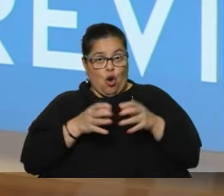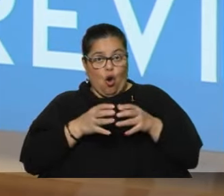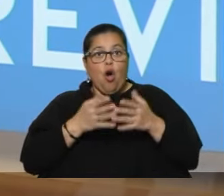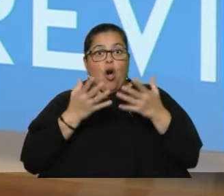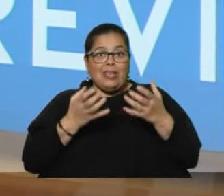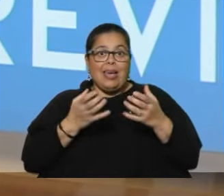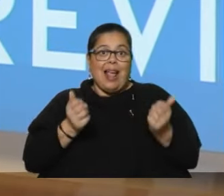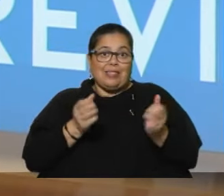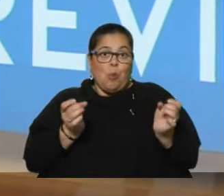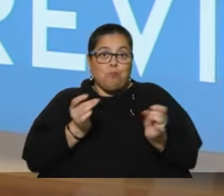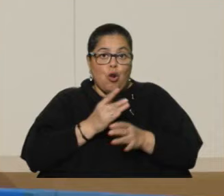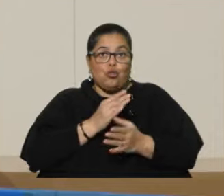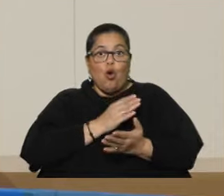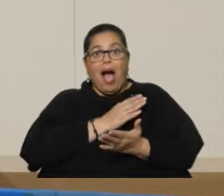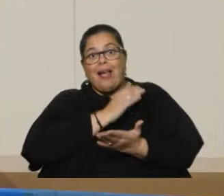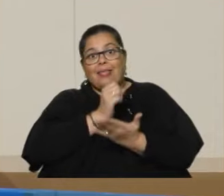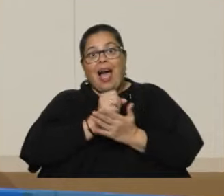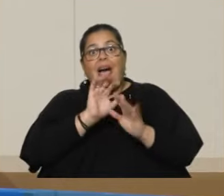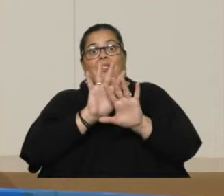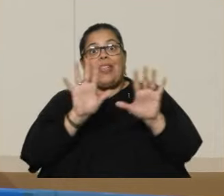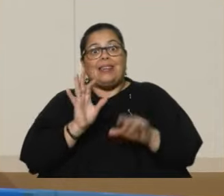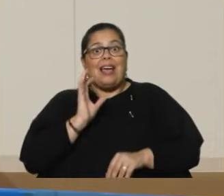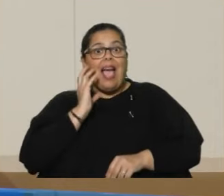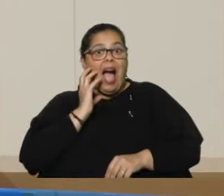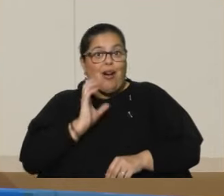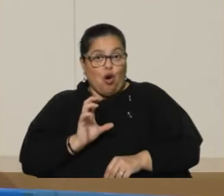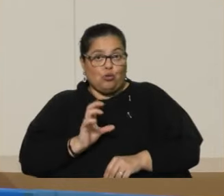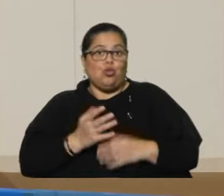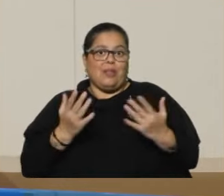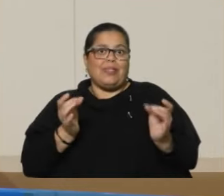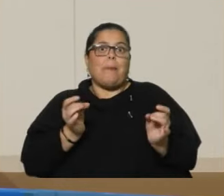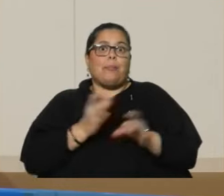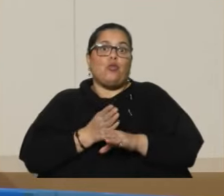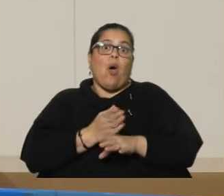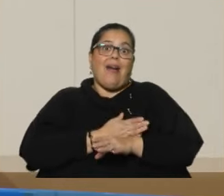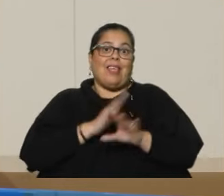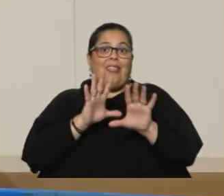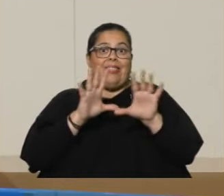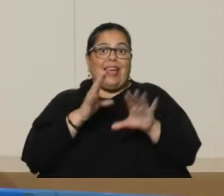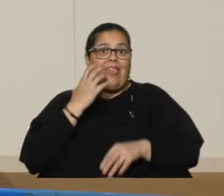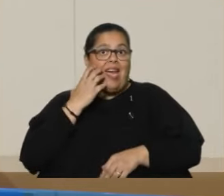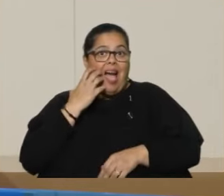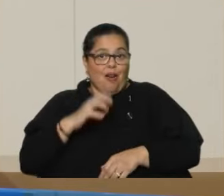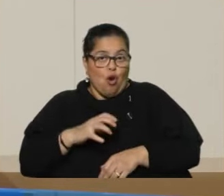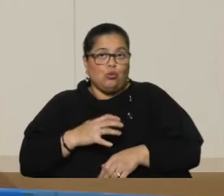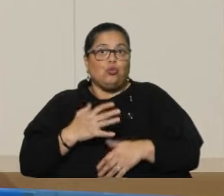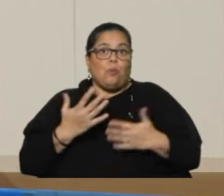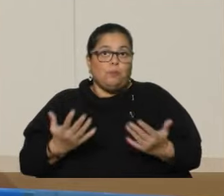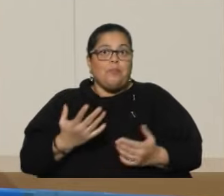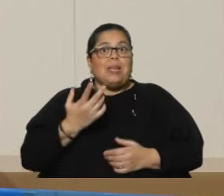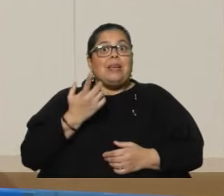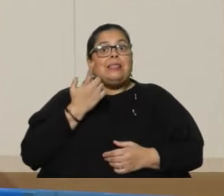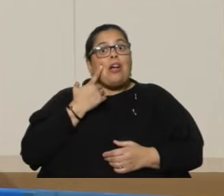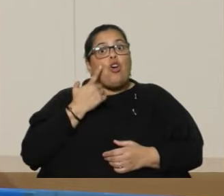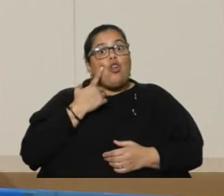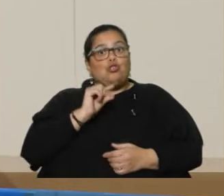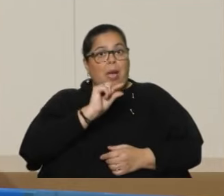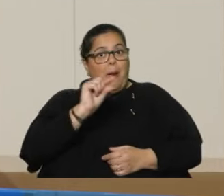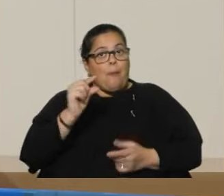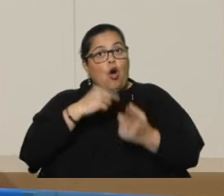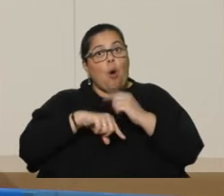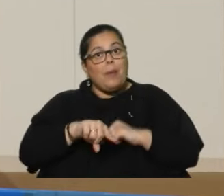de la convención, ¿es así? Exactamente, hay que tenerlo pronto antes de ese plazo. Se conoce poco, pero los partidos tienen